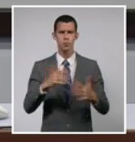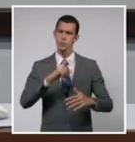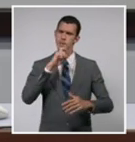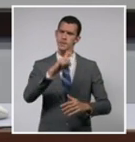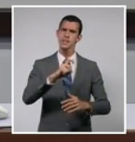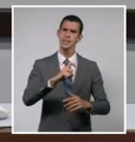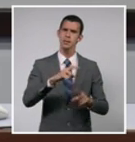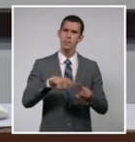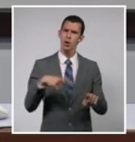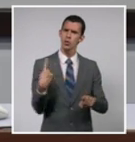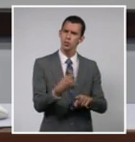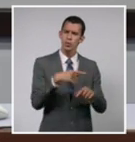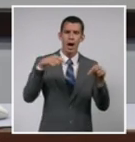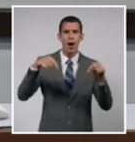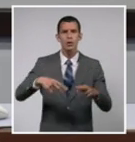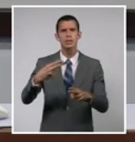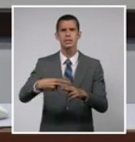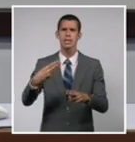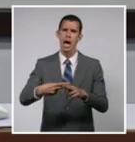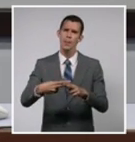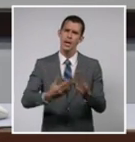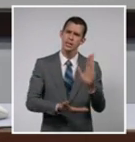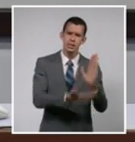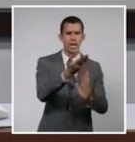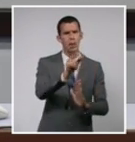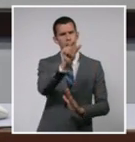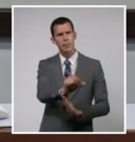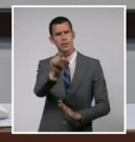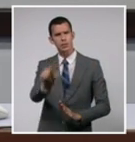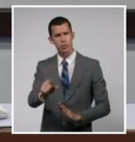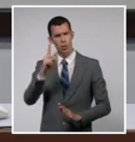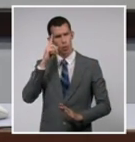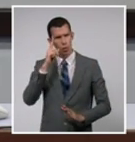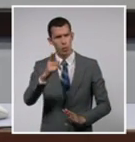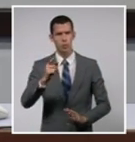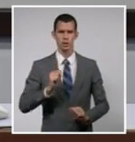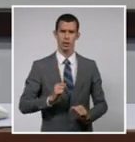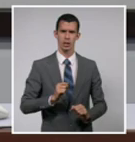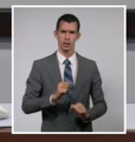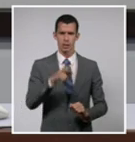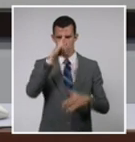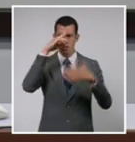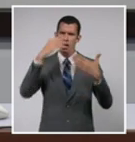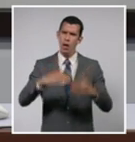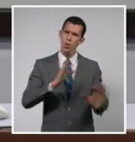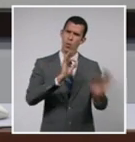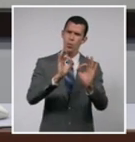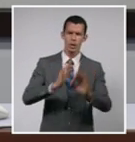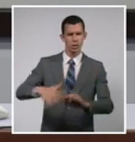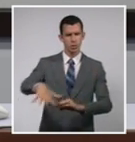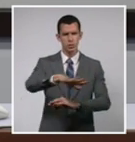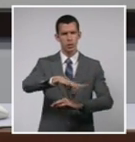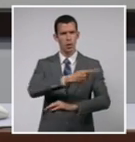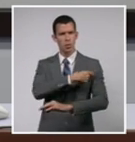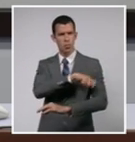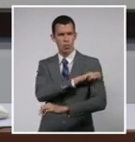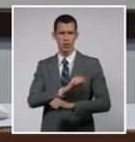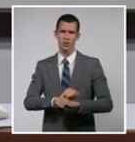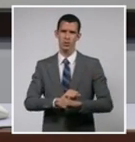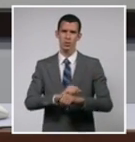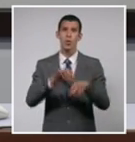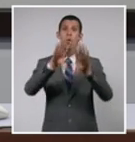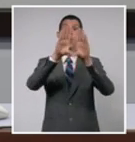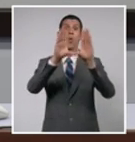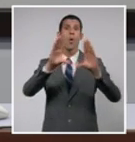priorizando sobre todo salvar vidas y potenciar nuestra salud, la salud del pueblo, la salud del país.